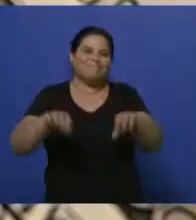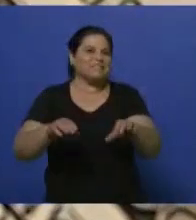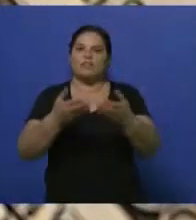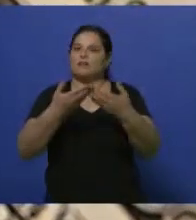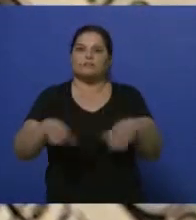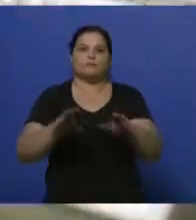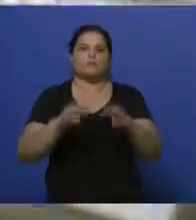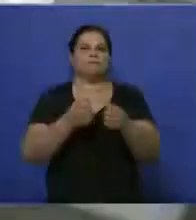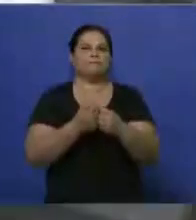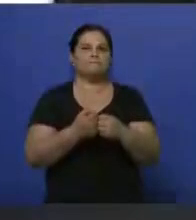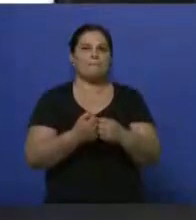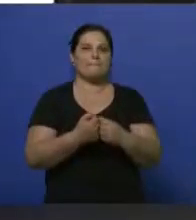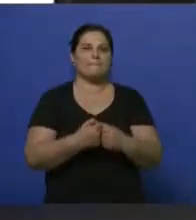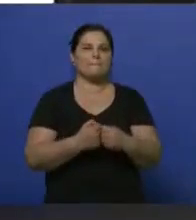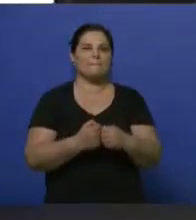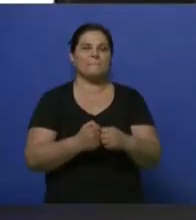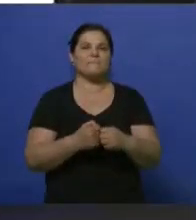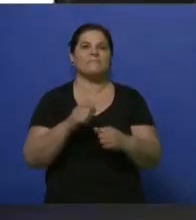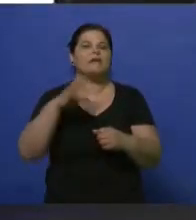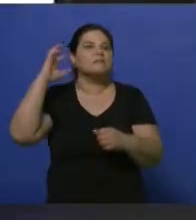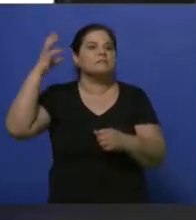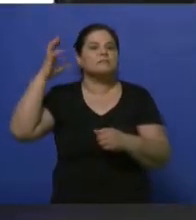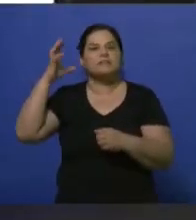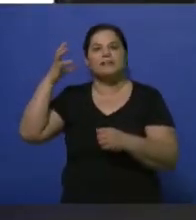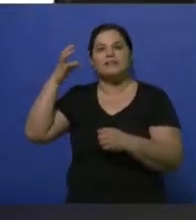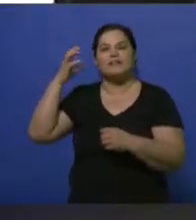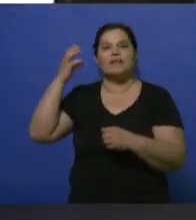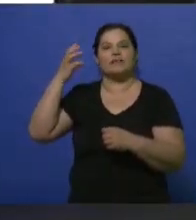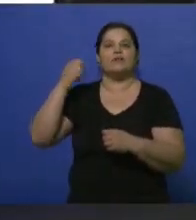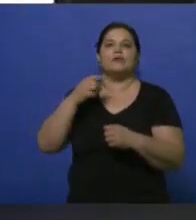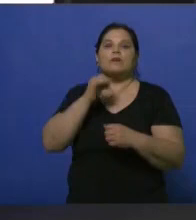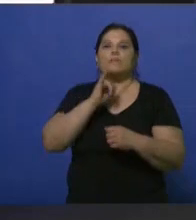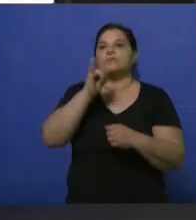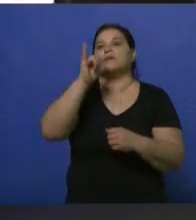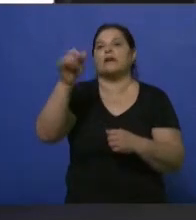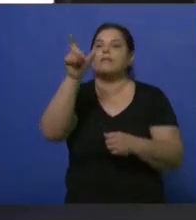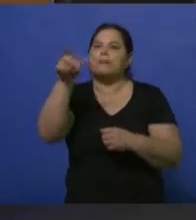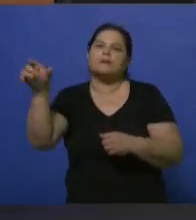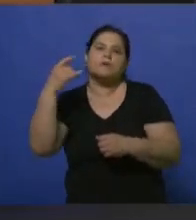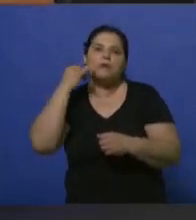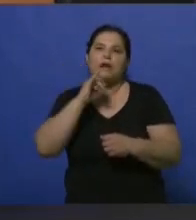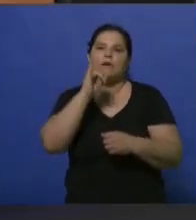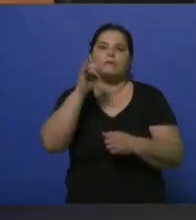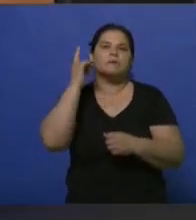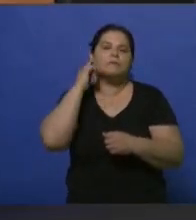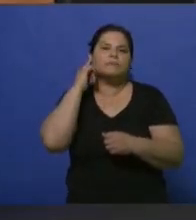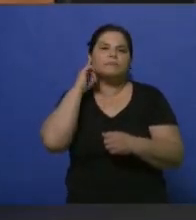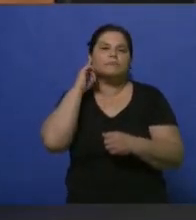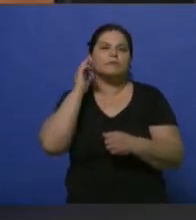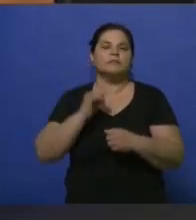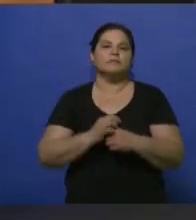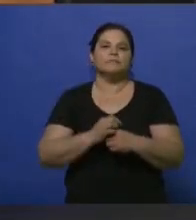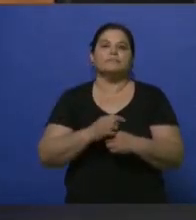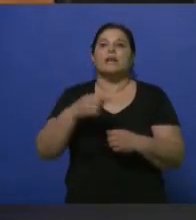lo que te voy a decir, pero nosotros en la radio y con mucha gente comentando hicimos algo así como un juego de exposición de